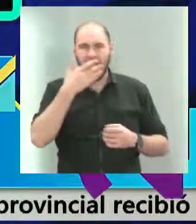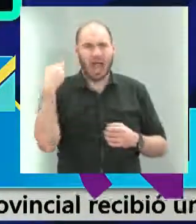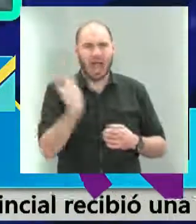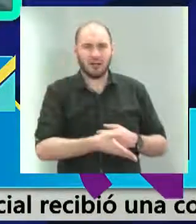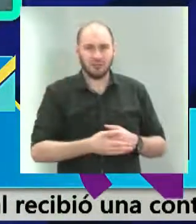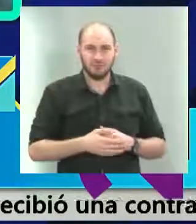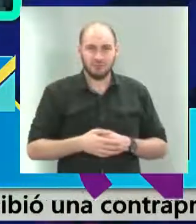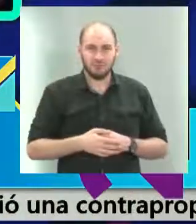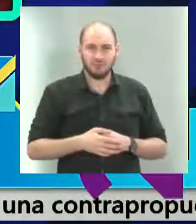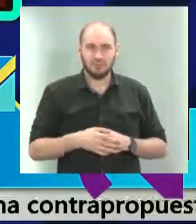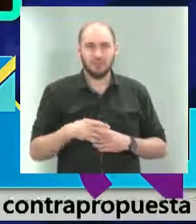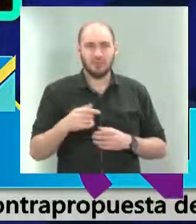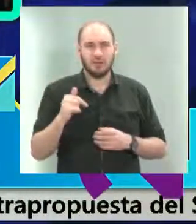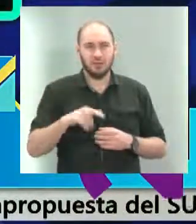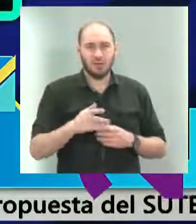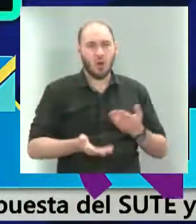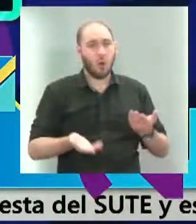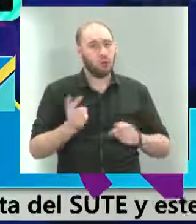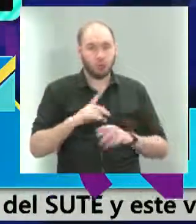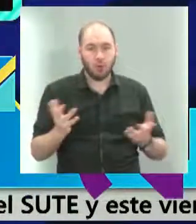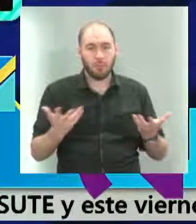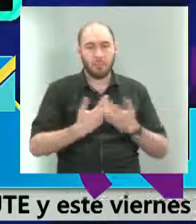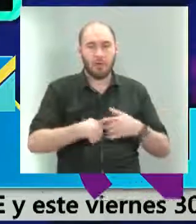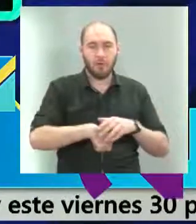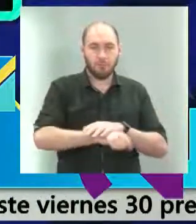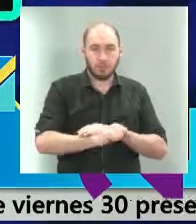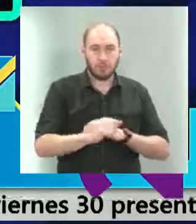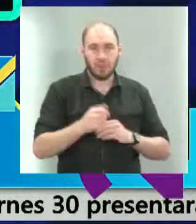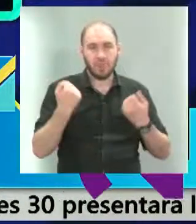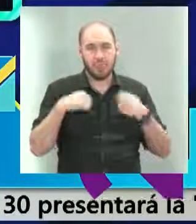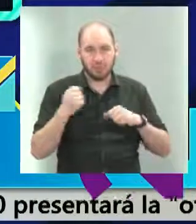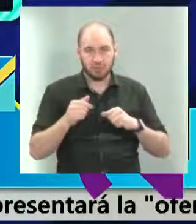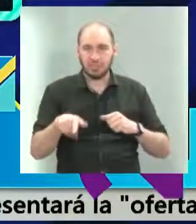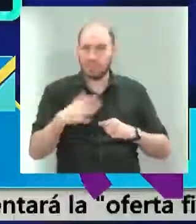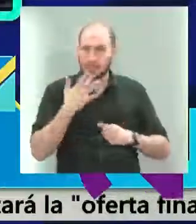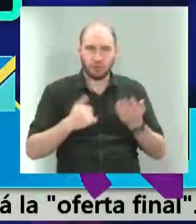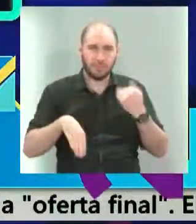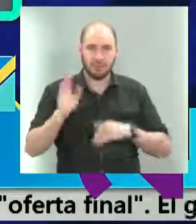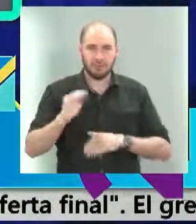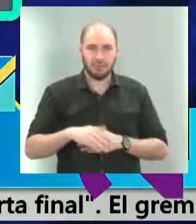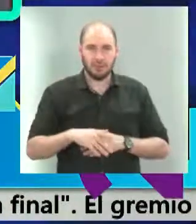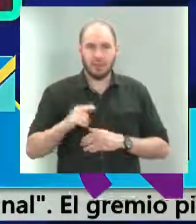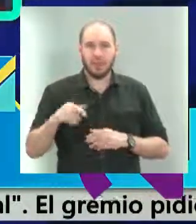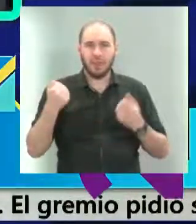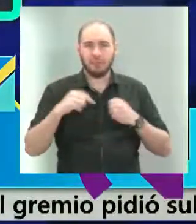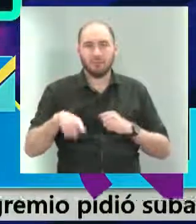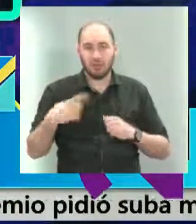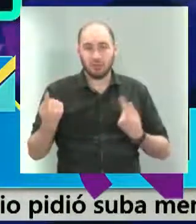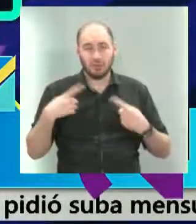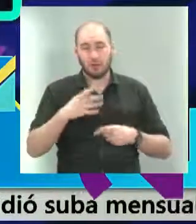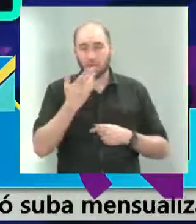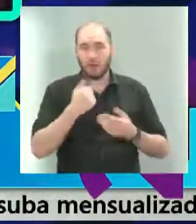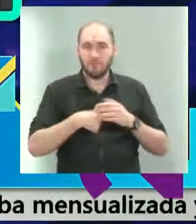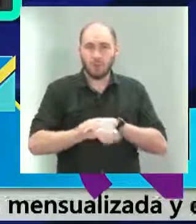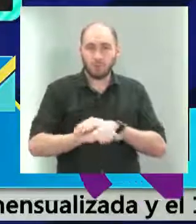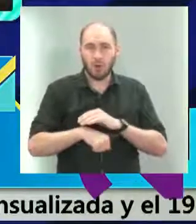hay que y no quiero tampoco, es injusto que se mezcle el fútbol como deporte, que es lo más hermoso que hay. Yo hice otro deporte, pero me encanta el fútbol, siempre